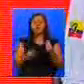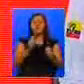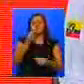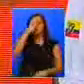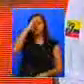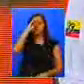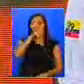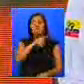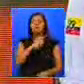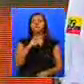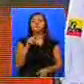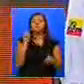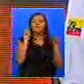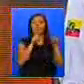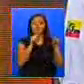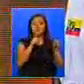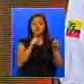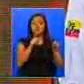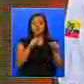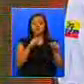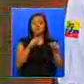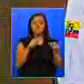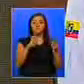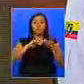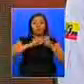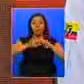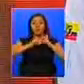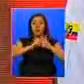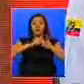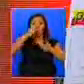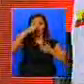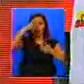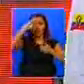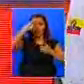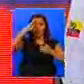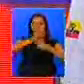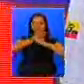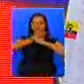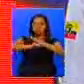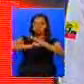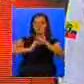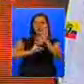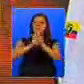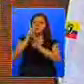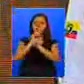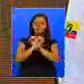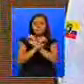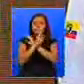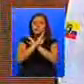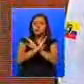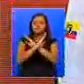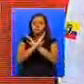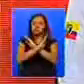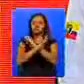de ese infame bloqueo que le han impuesto, que frena su desarrollo, en